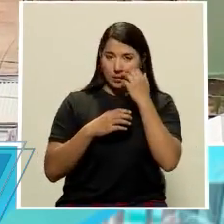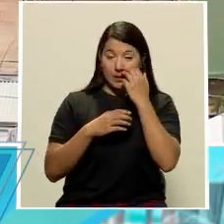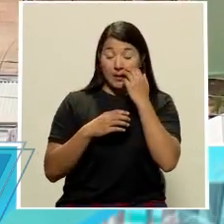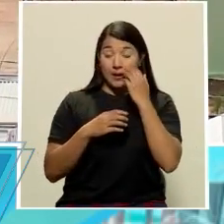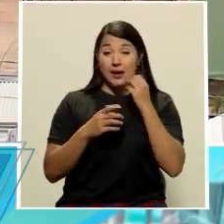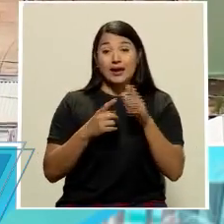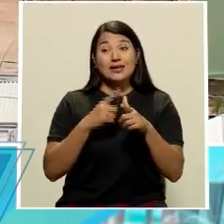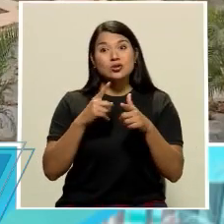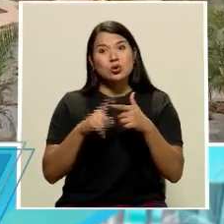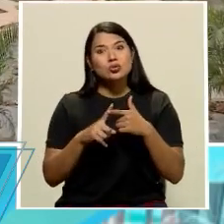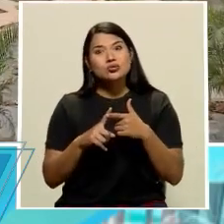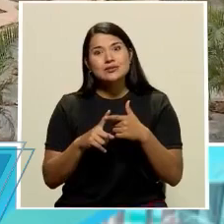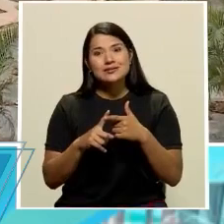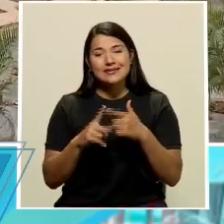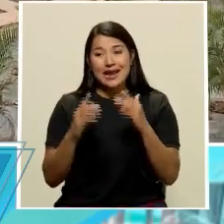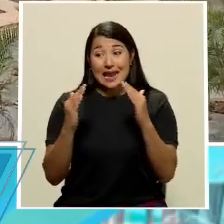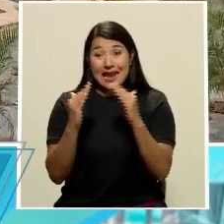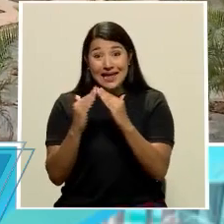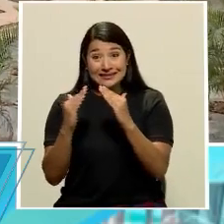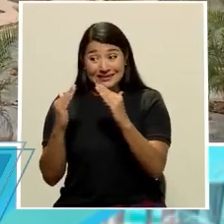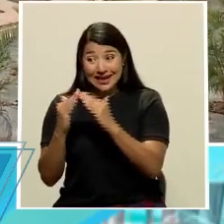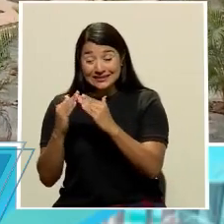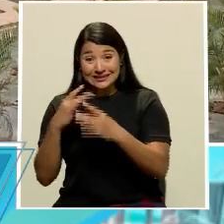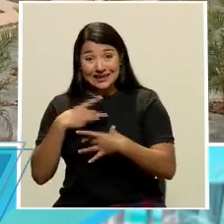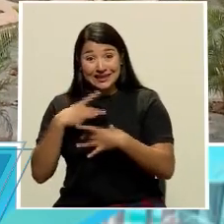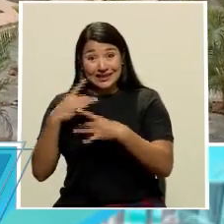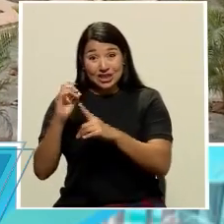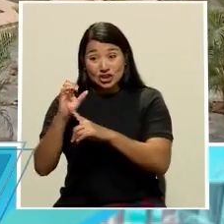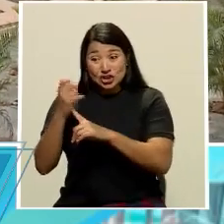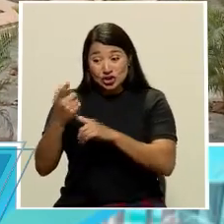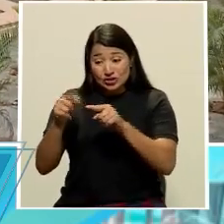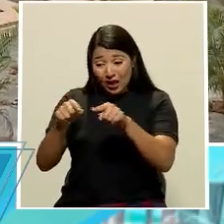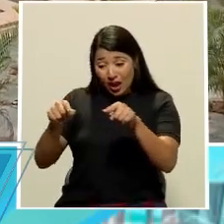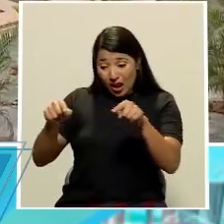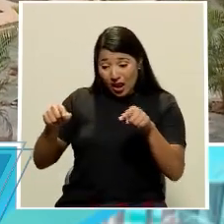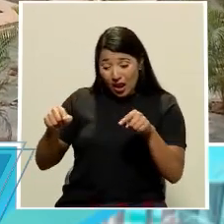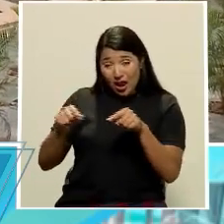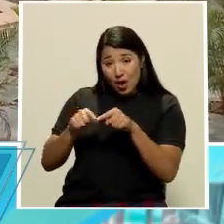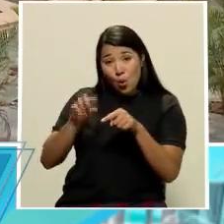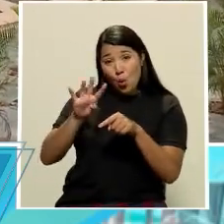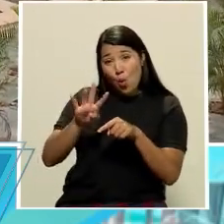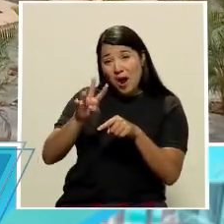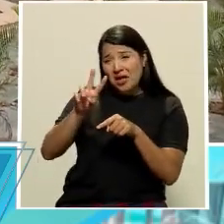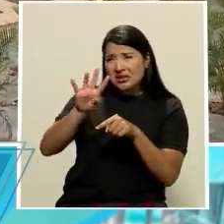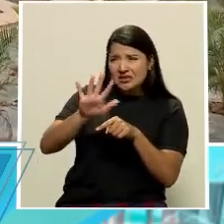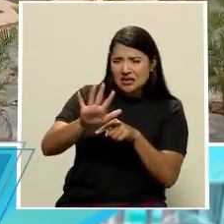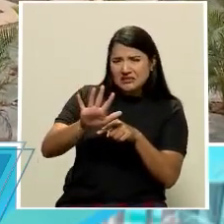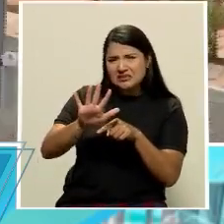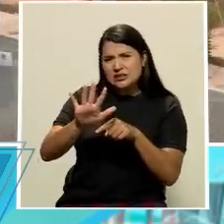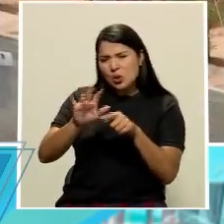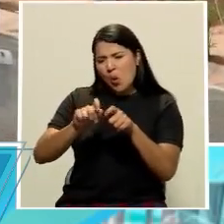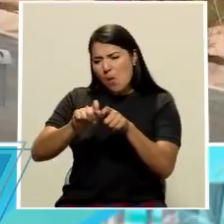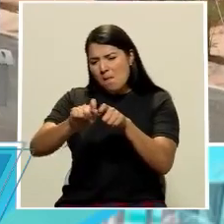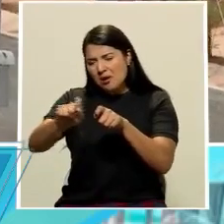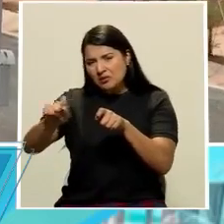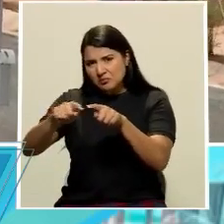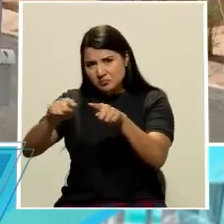todas las viviendas de interés social que estamos produciendo, de 42 metros cuadrados en general, 45 metros